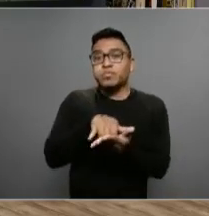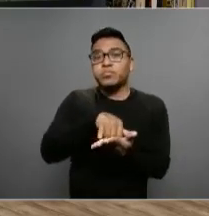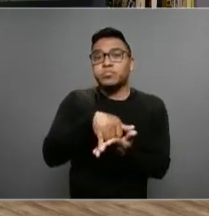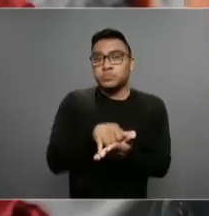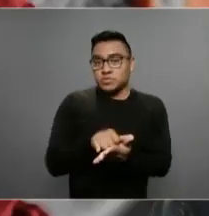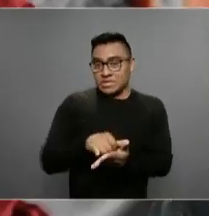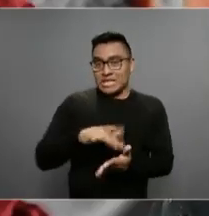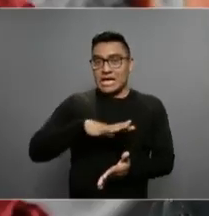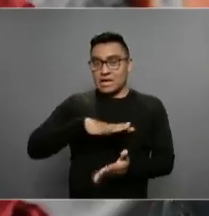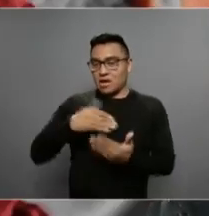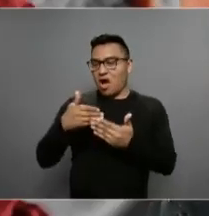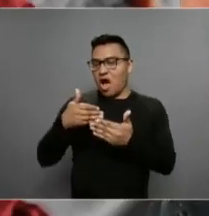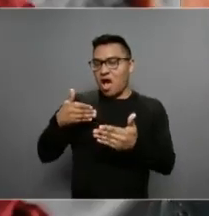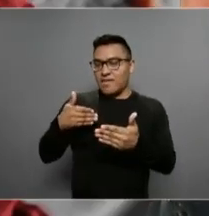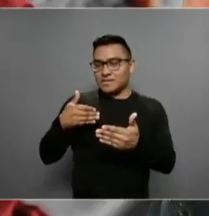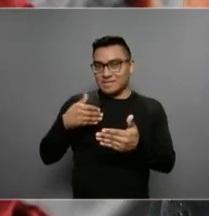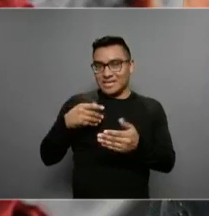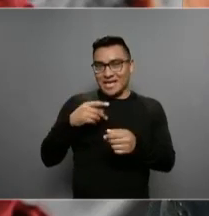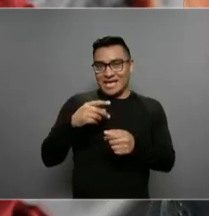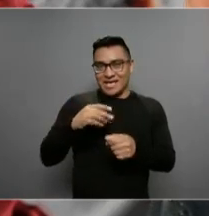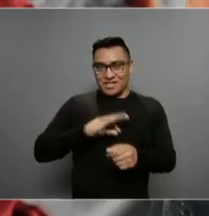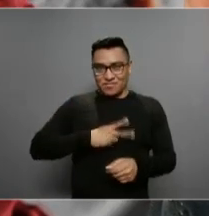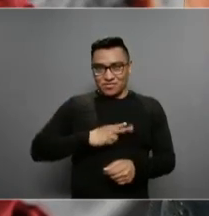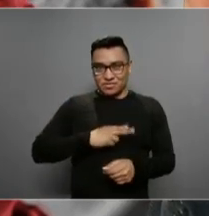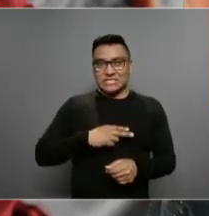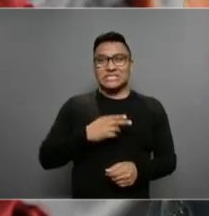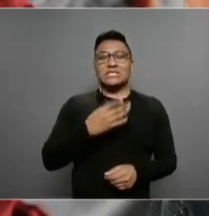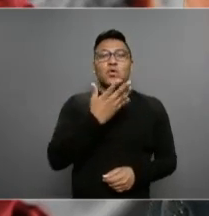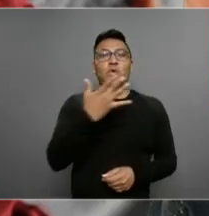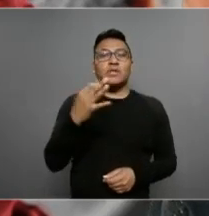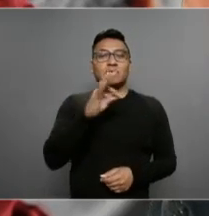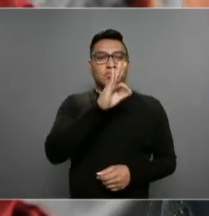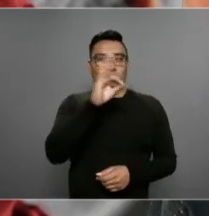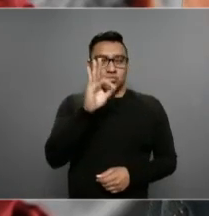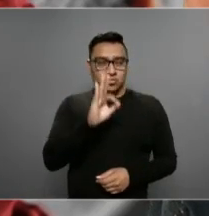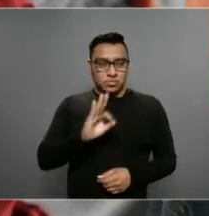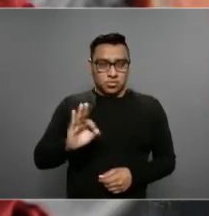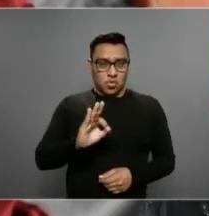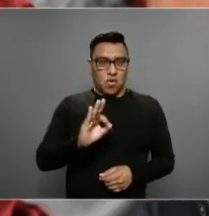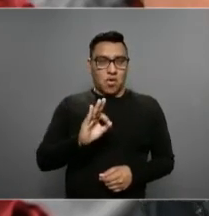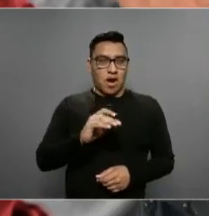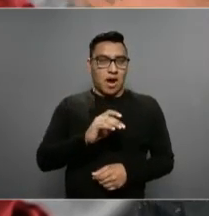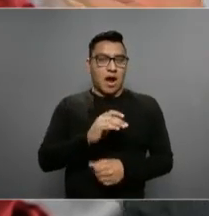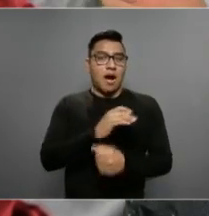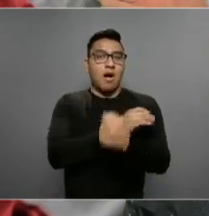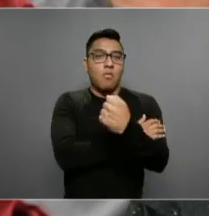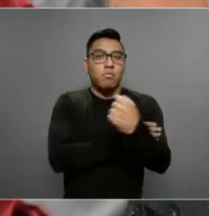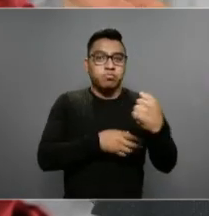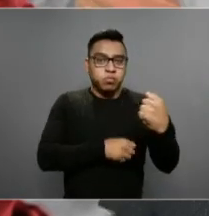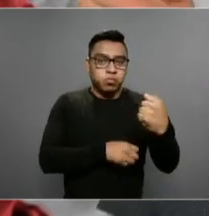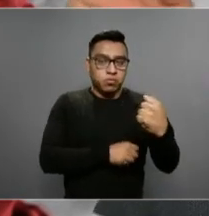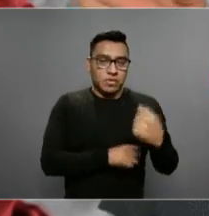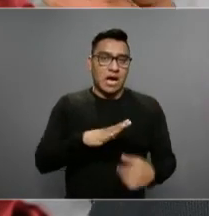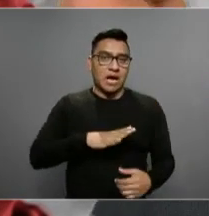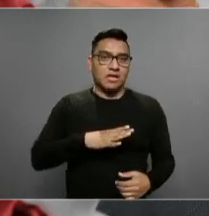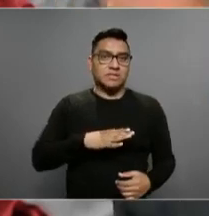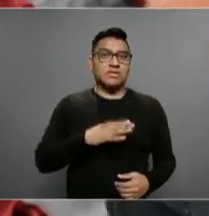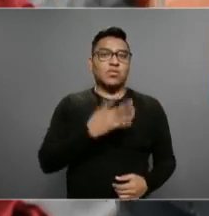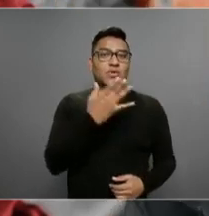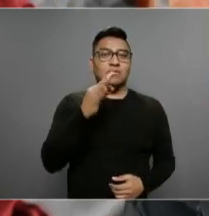obesidad previo a coronavirus, tenía el 50% padecía también hipertensión, un 50% padecía